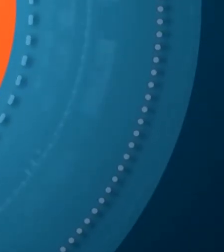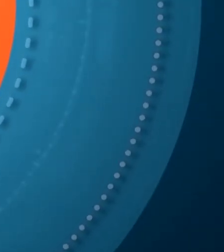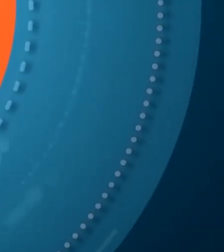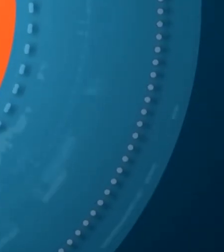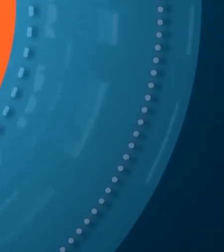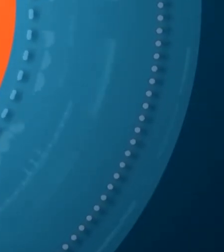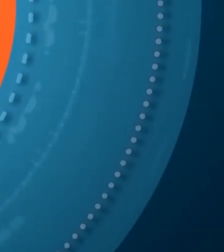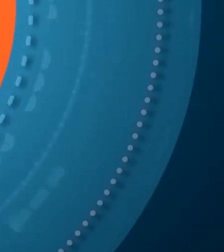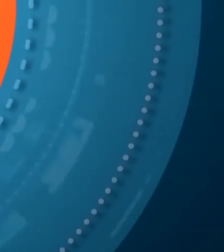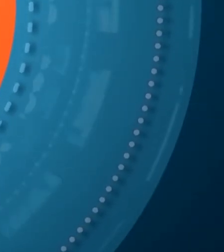¡Gracias!